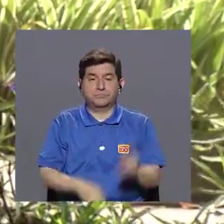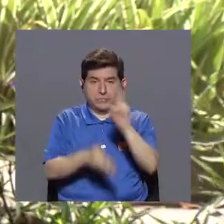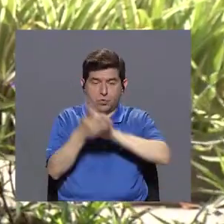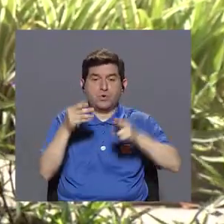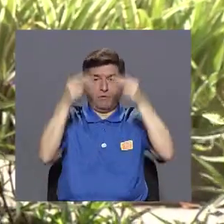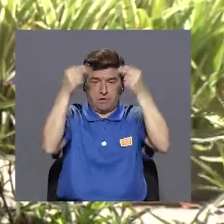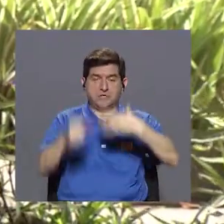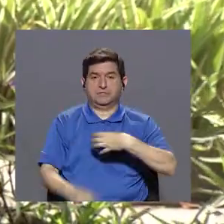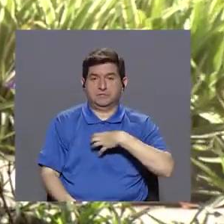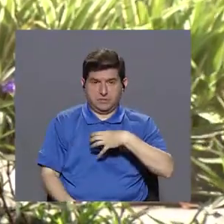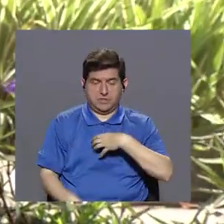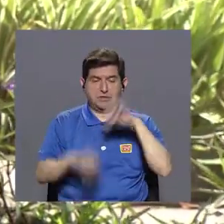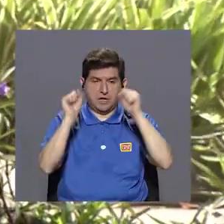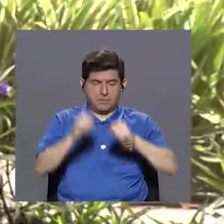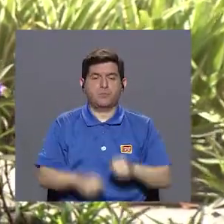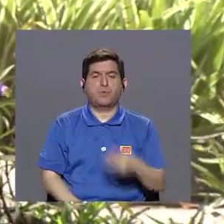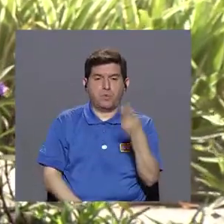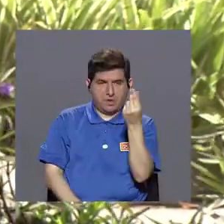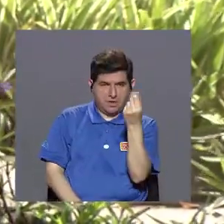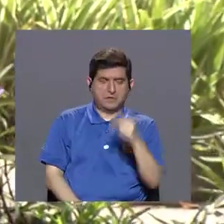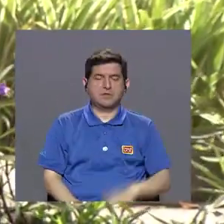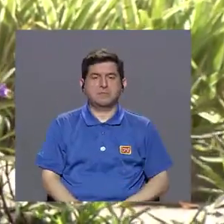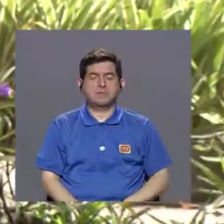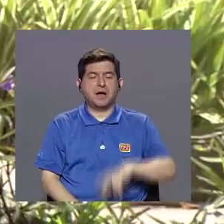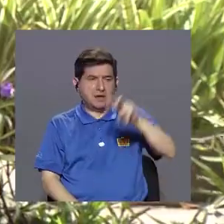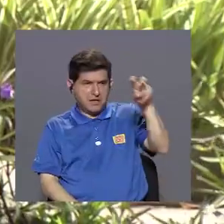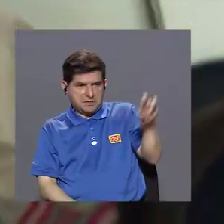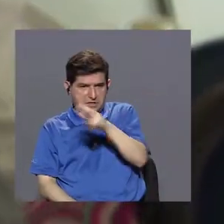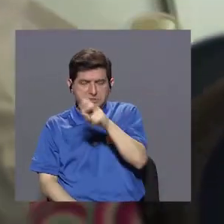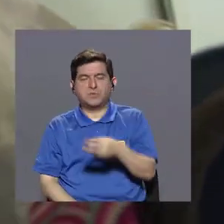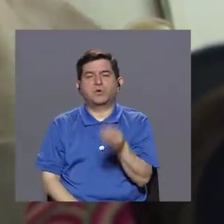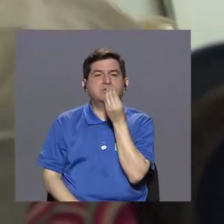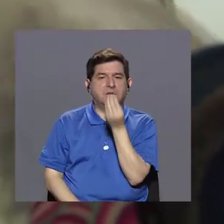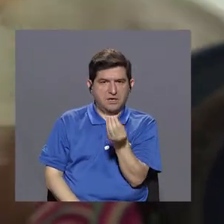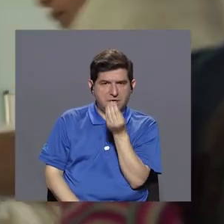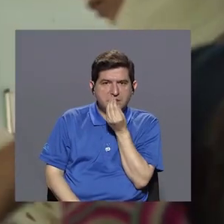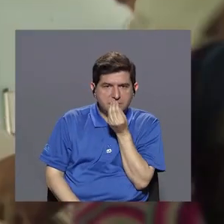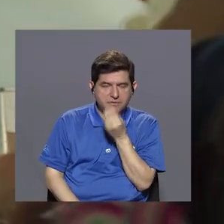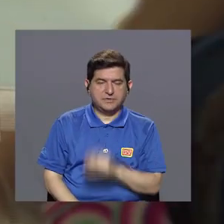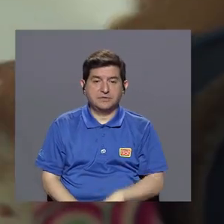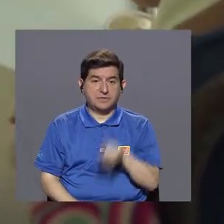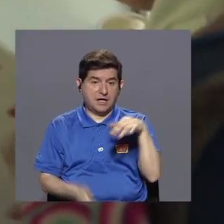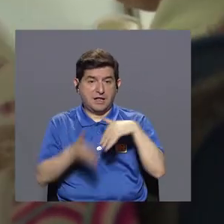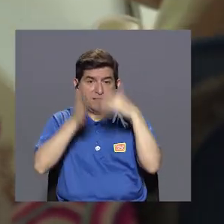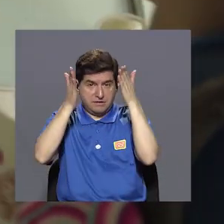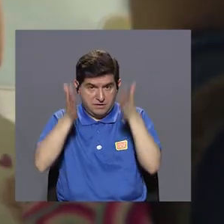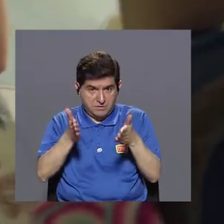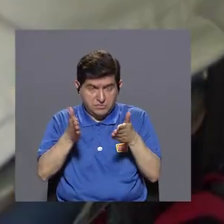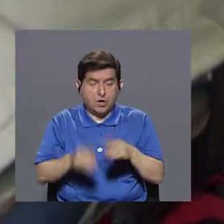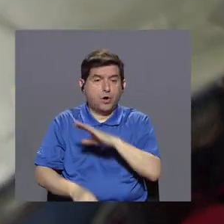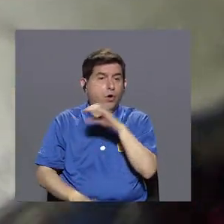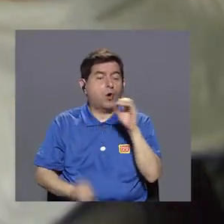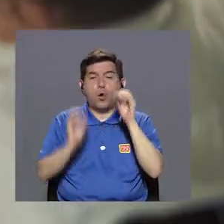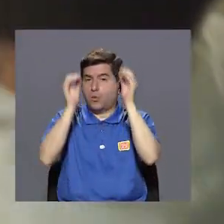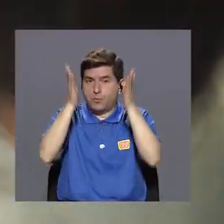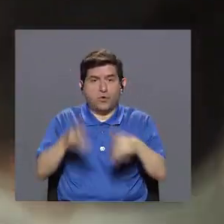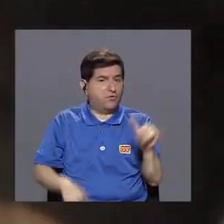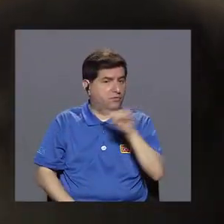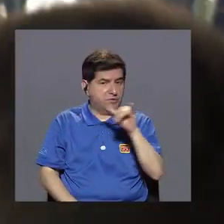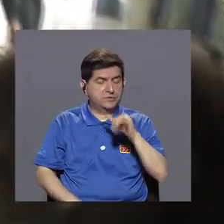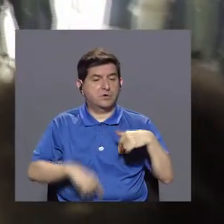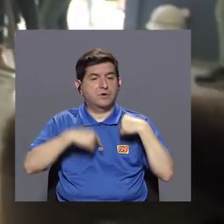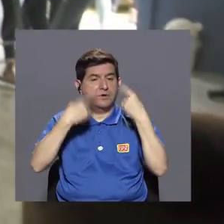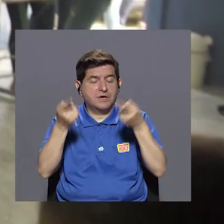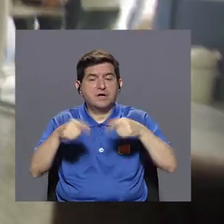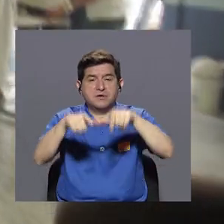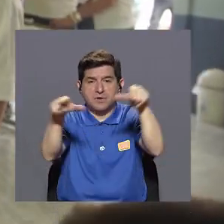su presupuesto, aporta los recursos para el traslado, para la alimentación de estos estudiantes o estos docentes, ¿verdad?, que